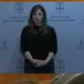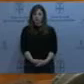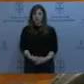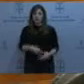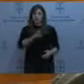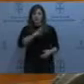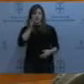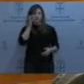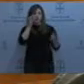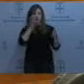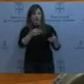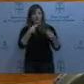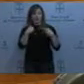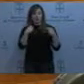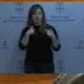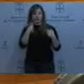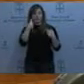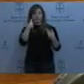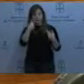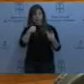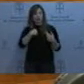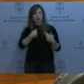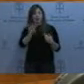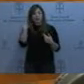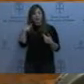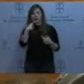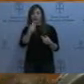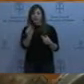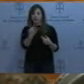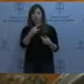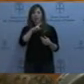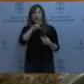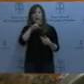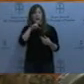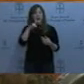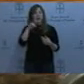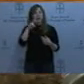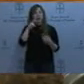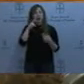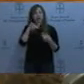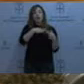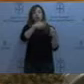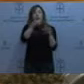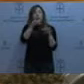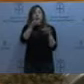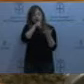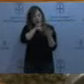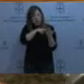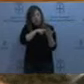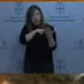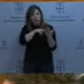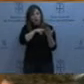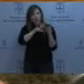Señora diputada, verán, le decía antes que se reservaban en ese documento, léaselo, cada partido o se